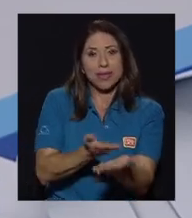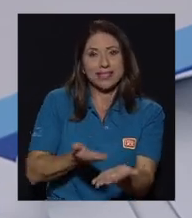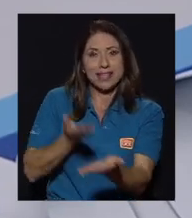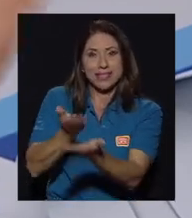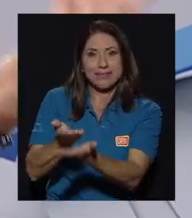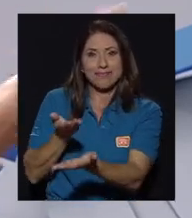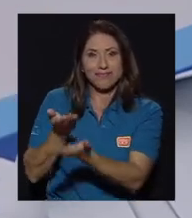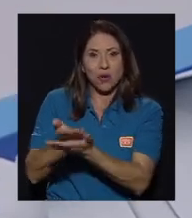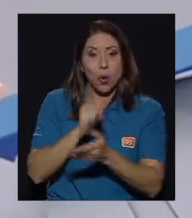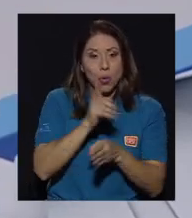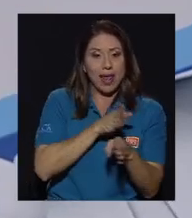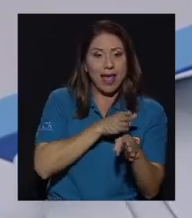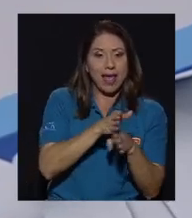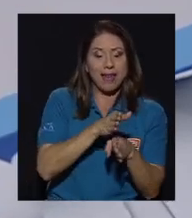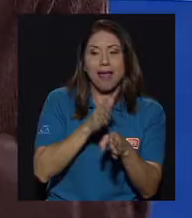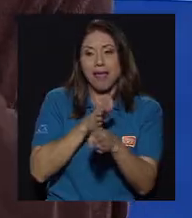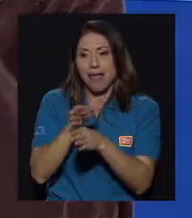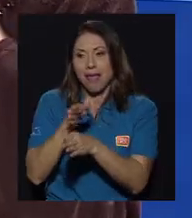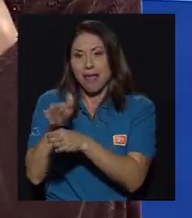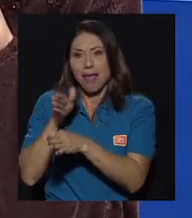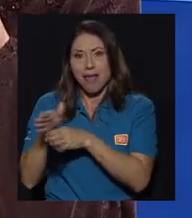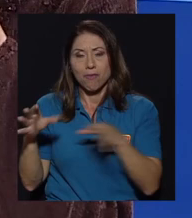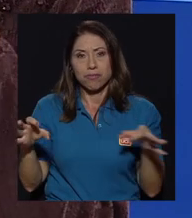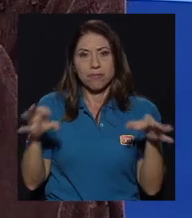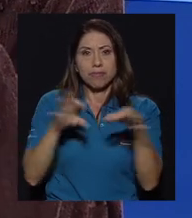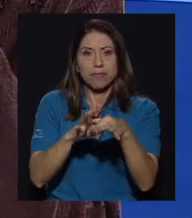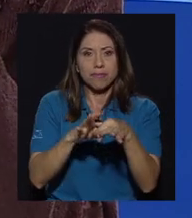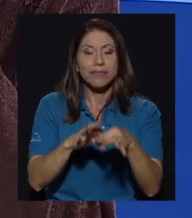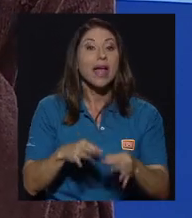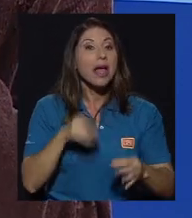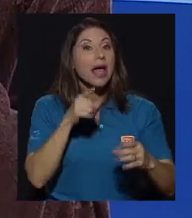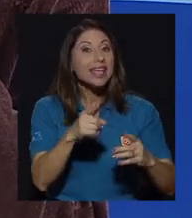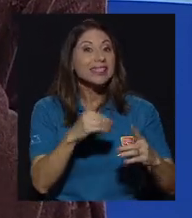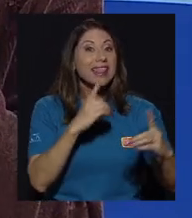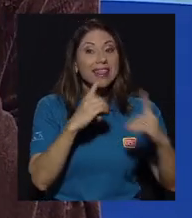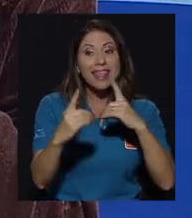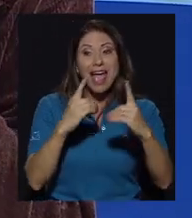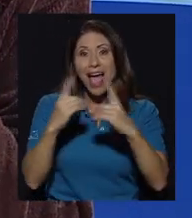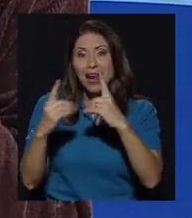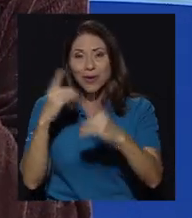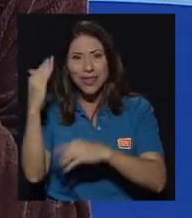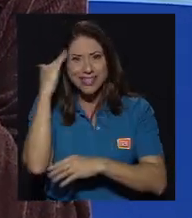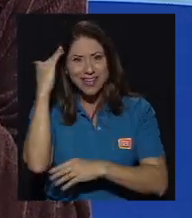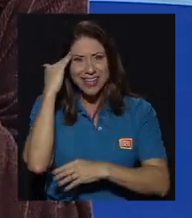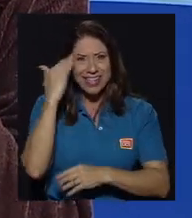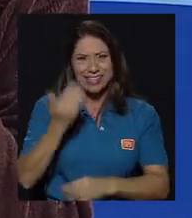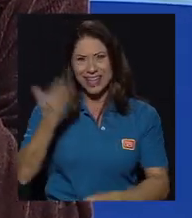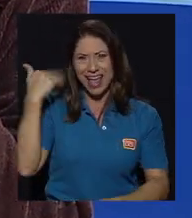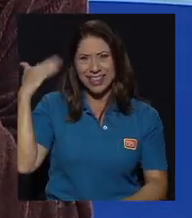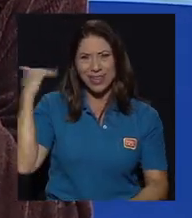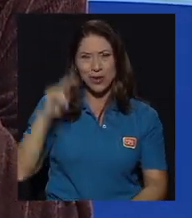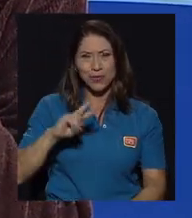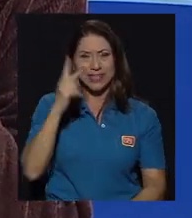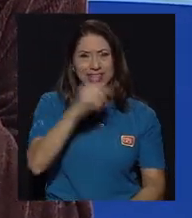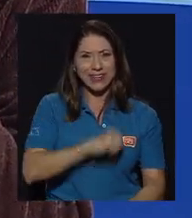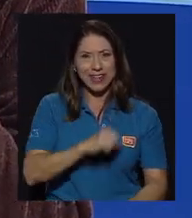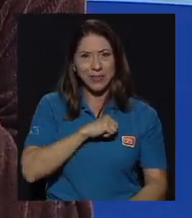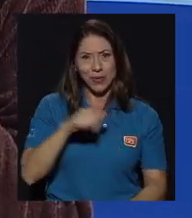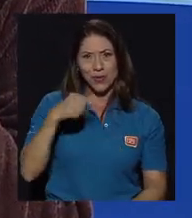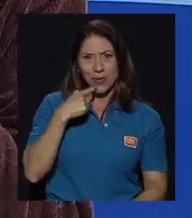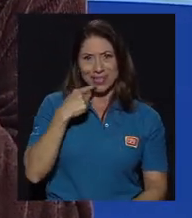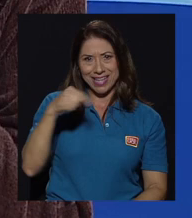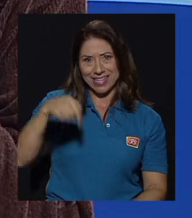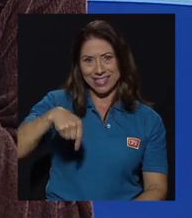disciplina pero en la articulación con las otras precisamente este diálogo de saberes también hacía una anterior vicerrectora acá en la